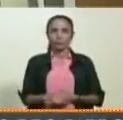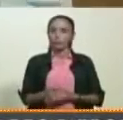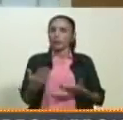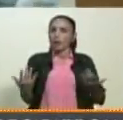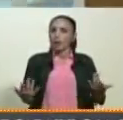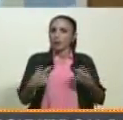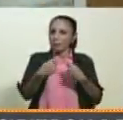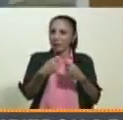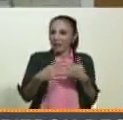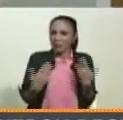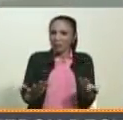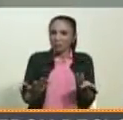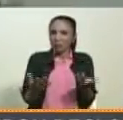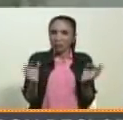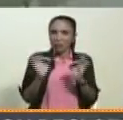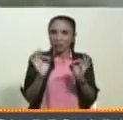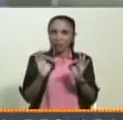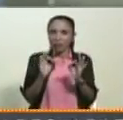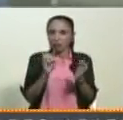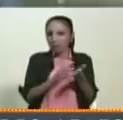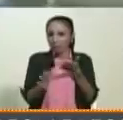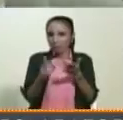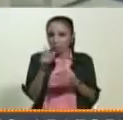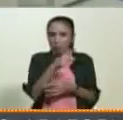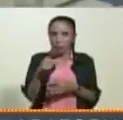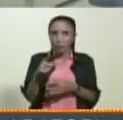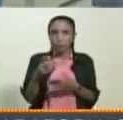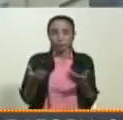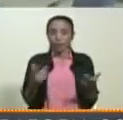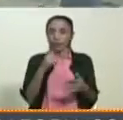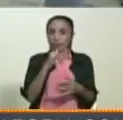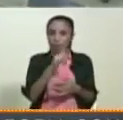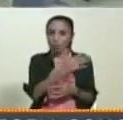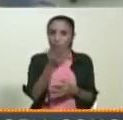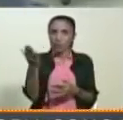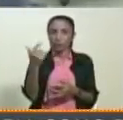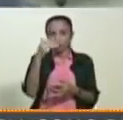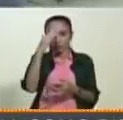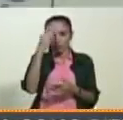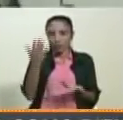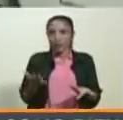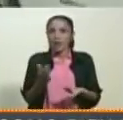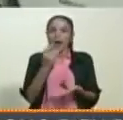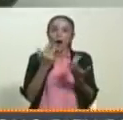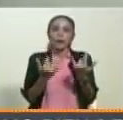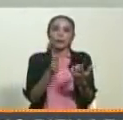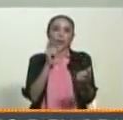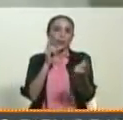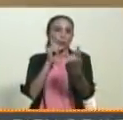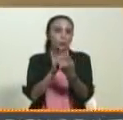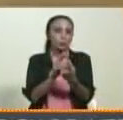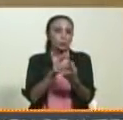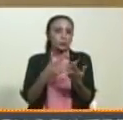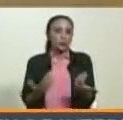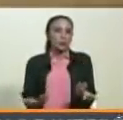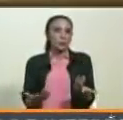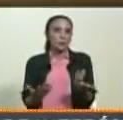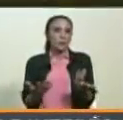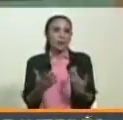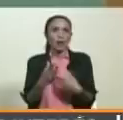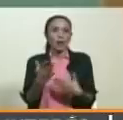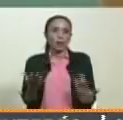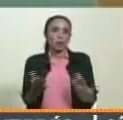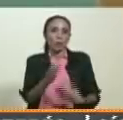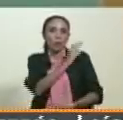cobra aquí? Nada, completamente gratuito. No, hay que decirlo. ¿Cuánto cuesta una atención a una